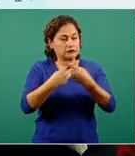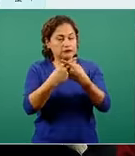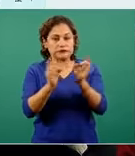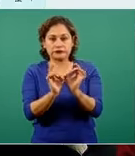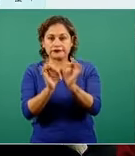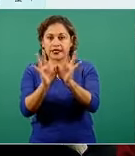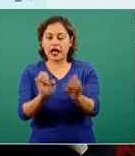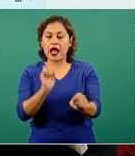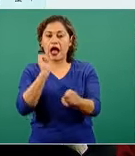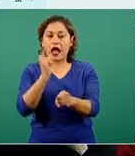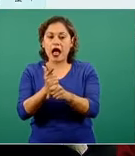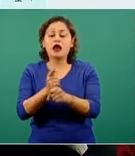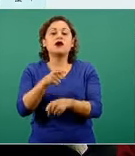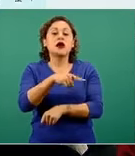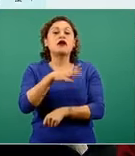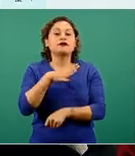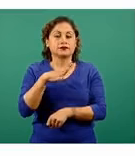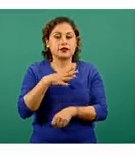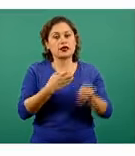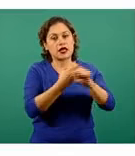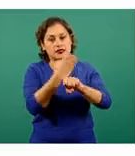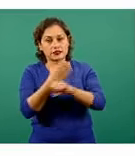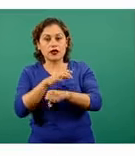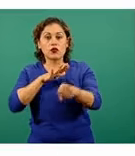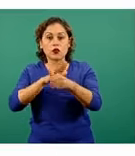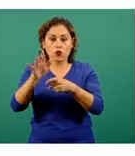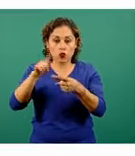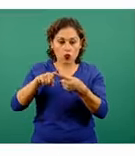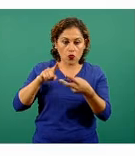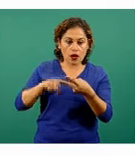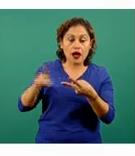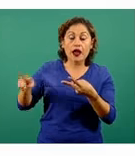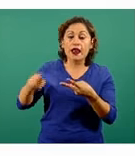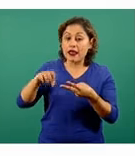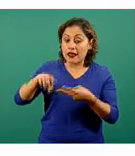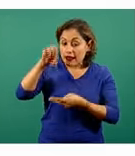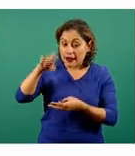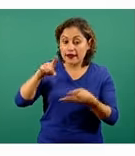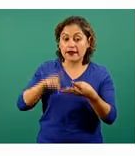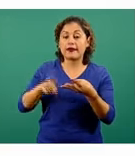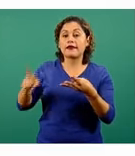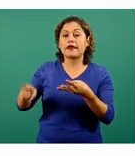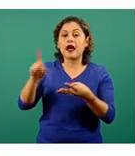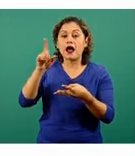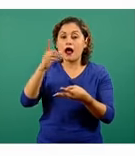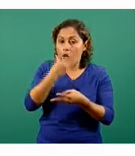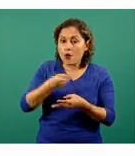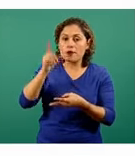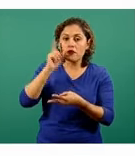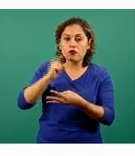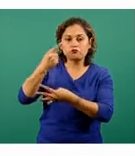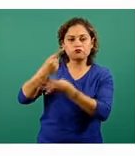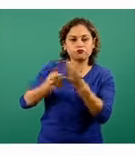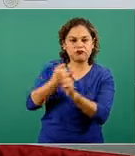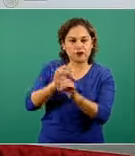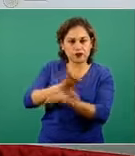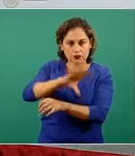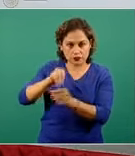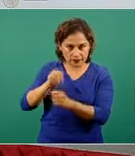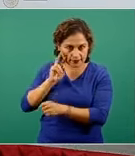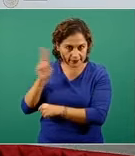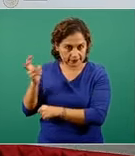federativas en donde se han presentado específicamente estos ESAVIs graves. Si vemos la